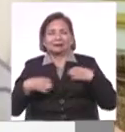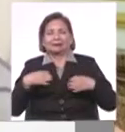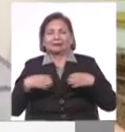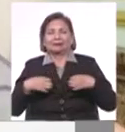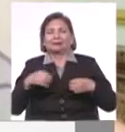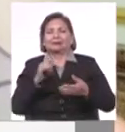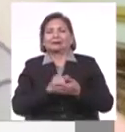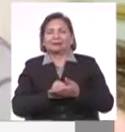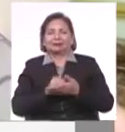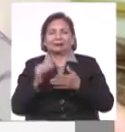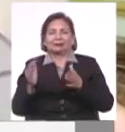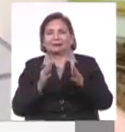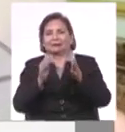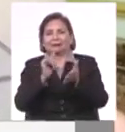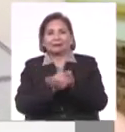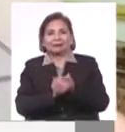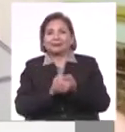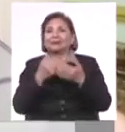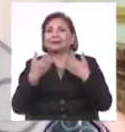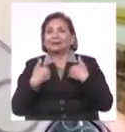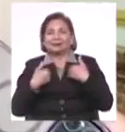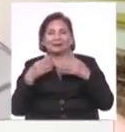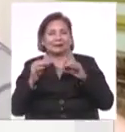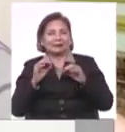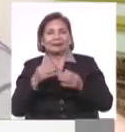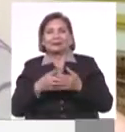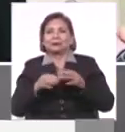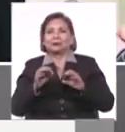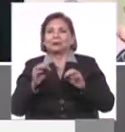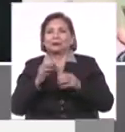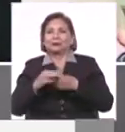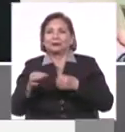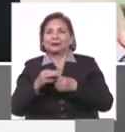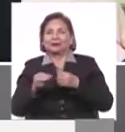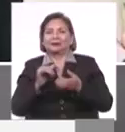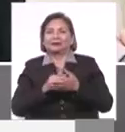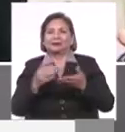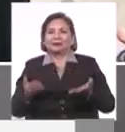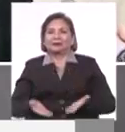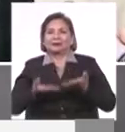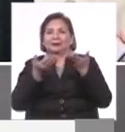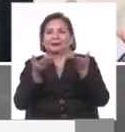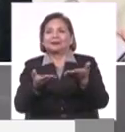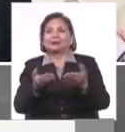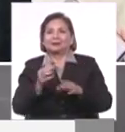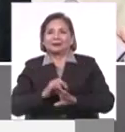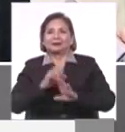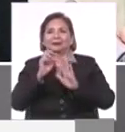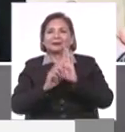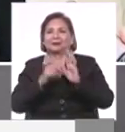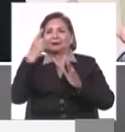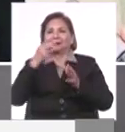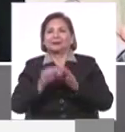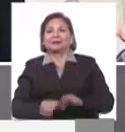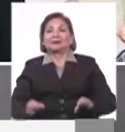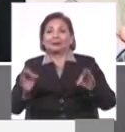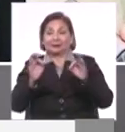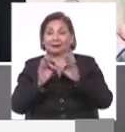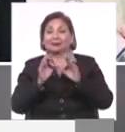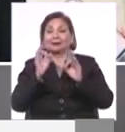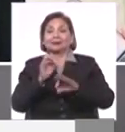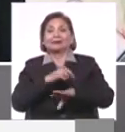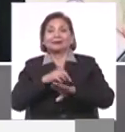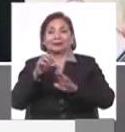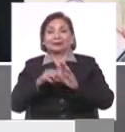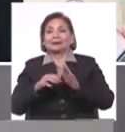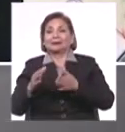que es el tránsito, en el caos que tenemos dentro de nuestra provincia, y estamos teniendo un proyecto que es importante para descongestionar el tema de